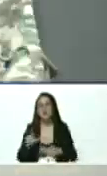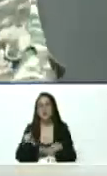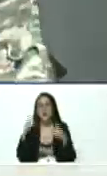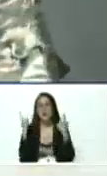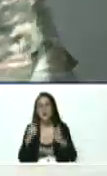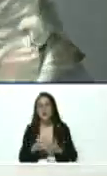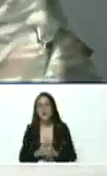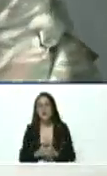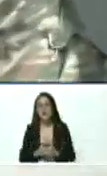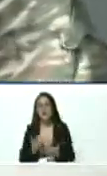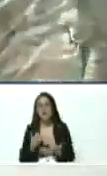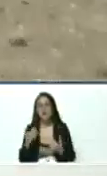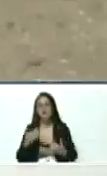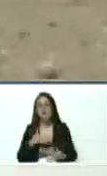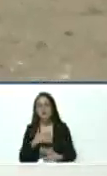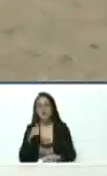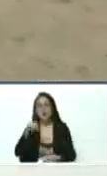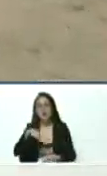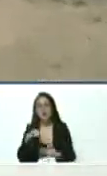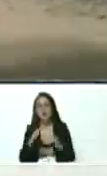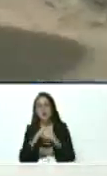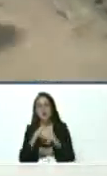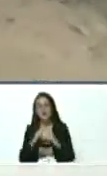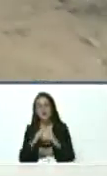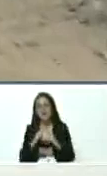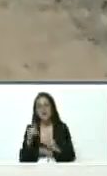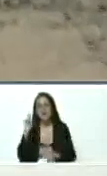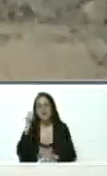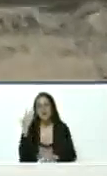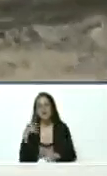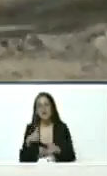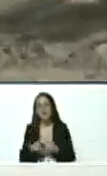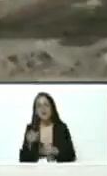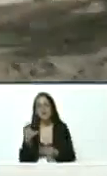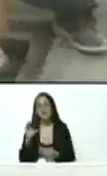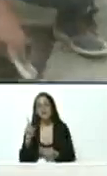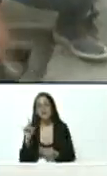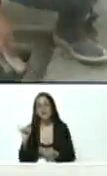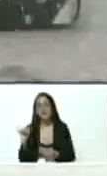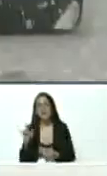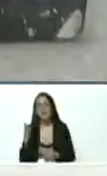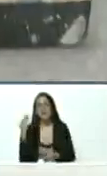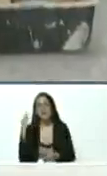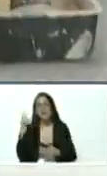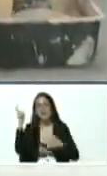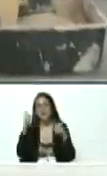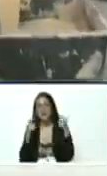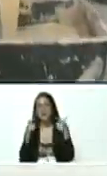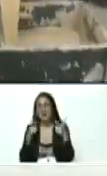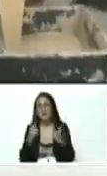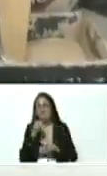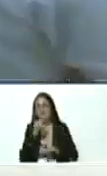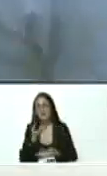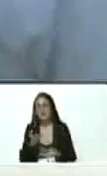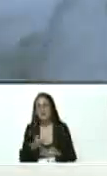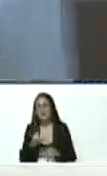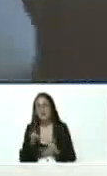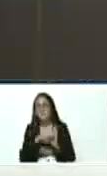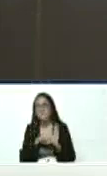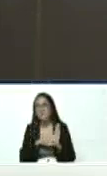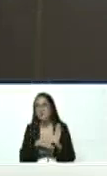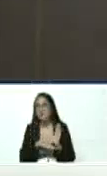así que estoy en casa. Y recuerdo cuando se inauguraba este CDI y el comandante Chávez comentaba en ese programa